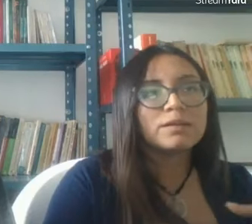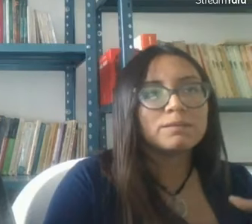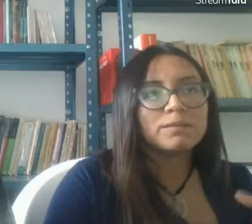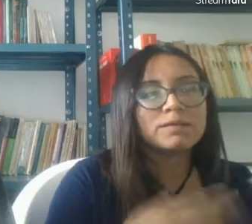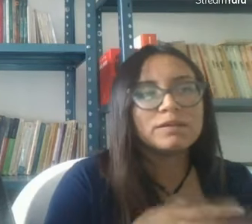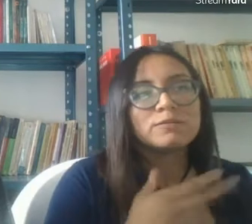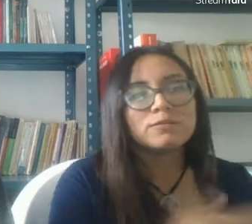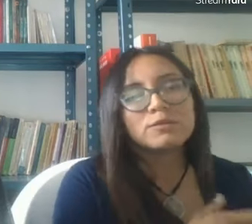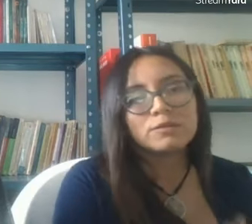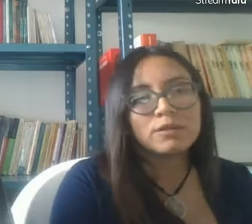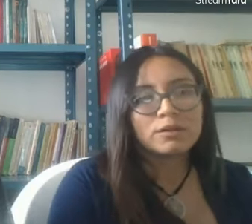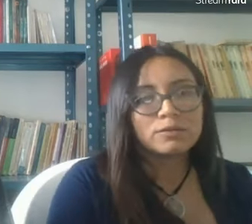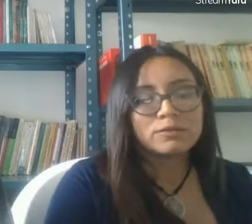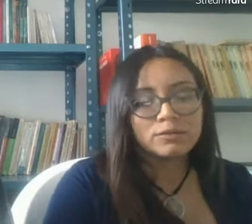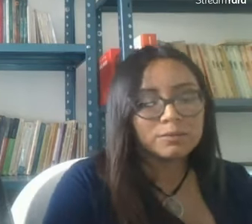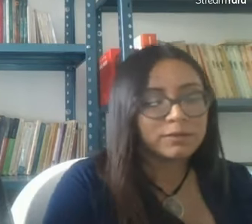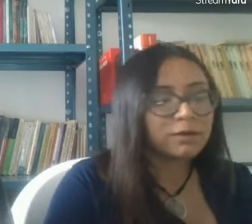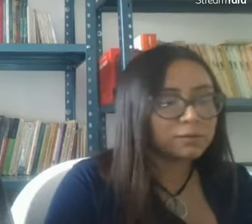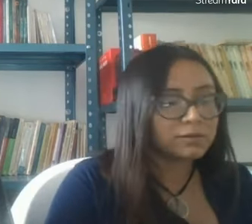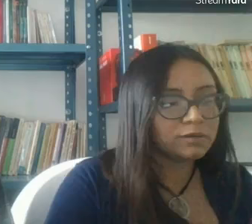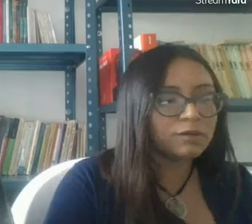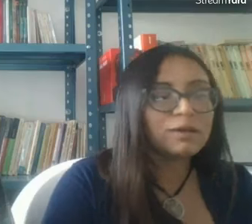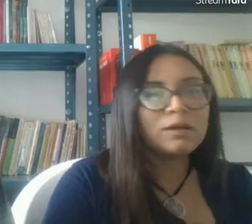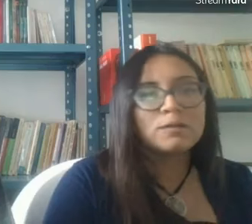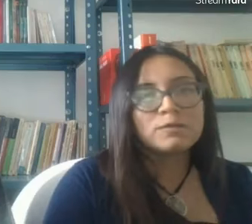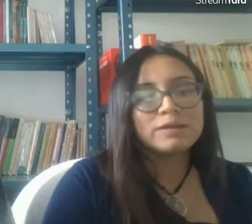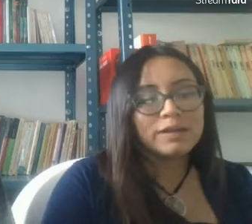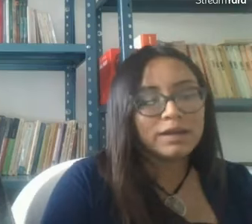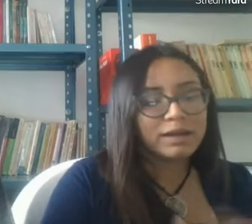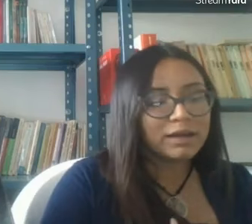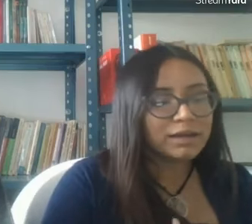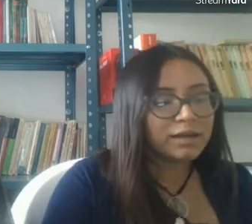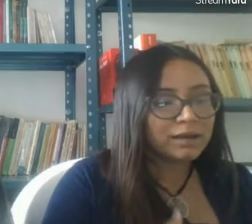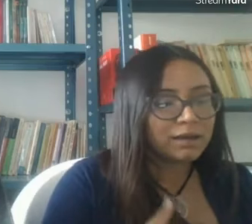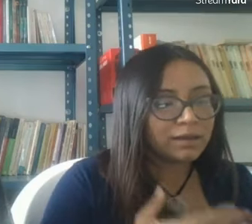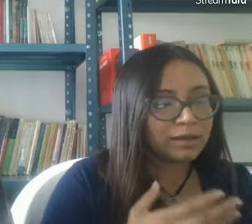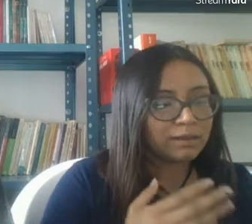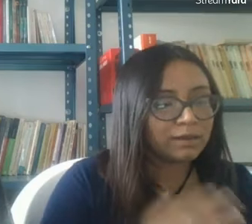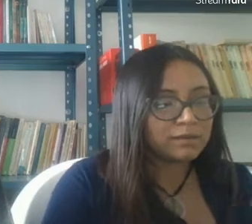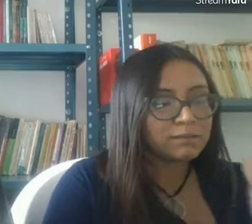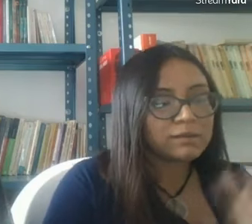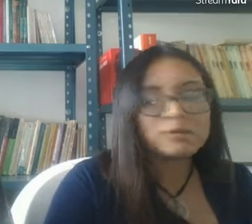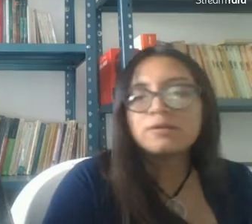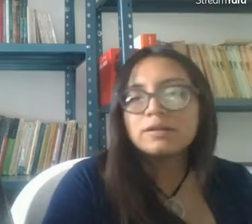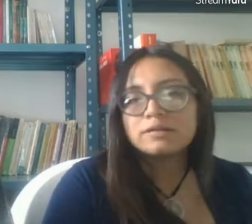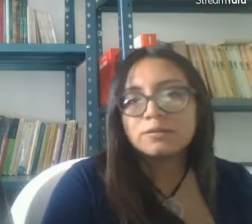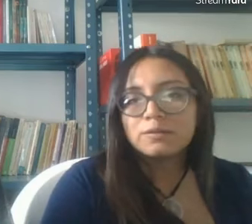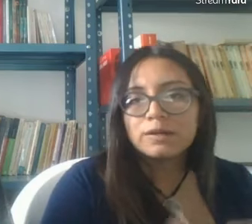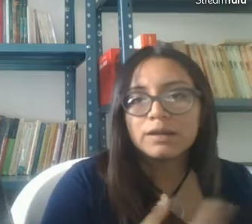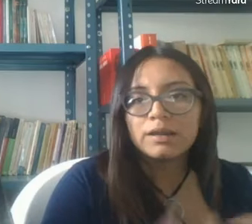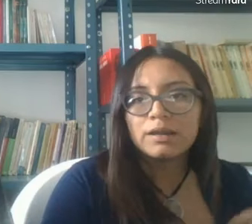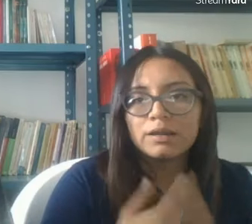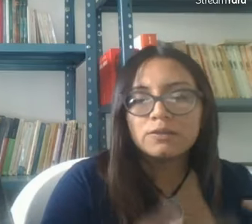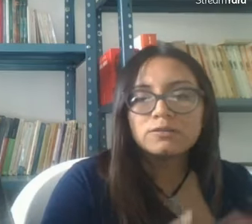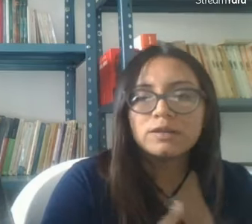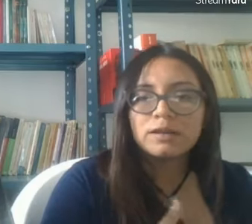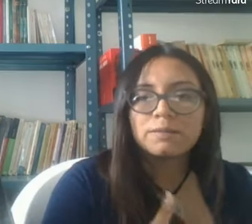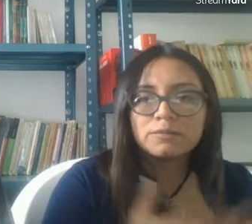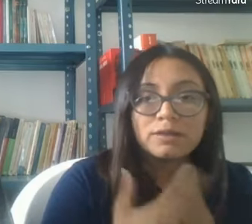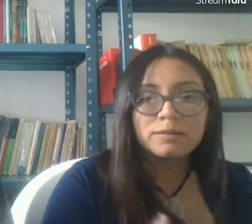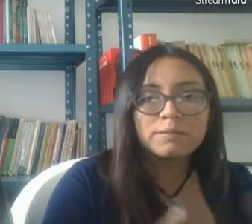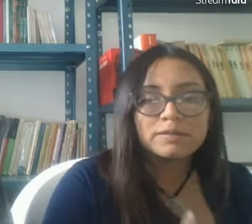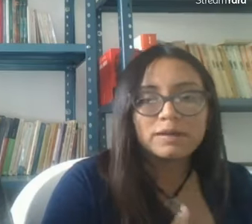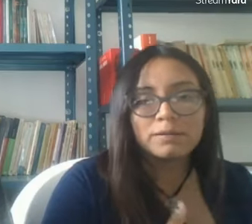bien ese discurso, ¿no? de la oposición, pues era que alejaría las inversiones, ¿no? Porque la luz